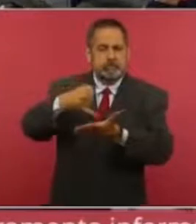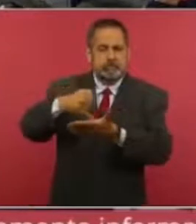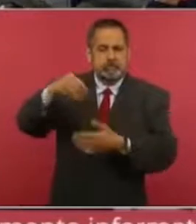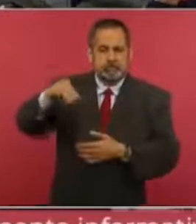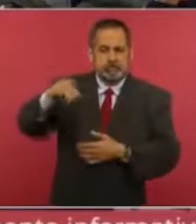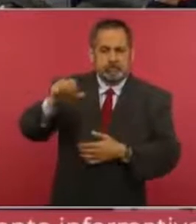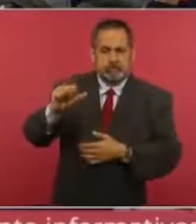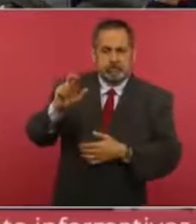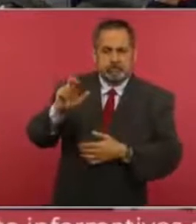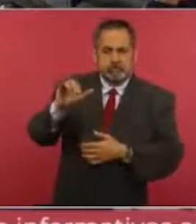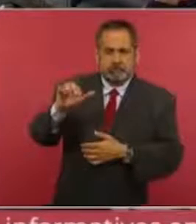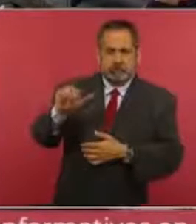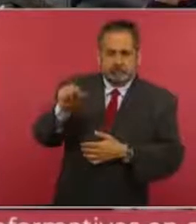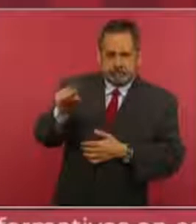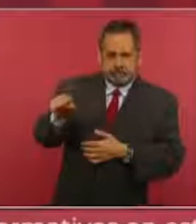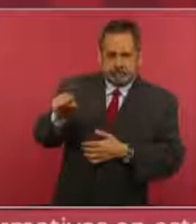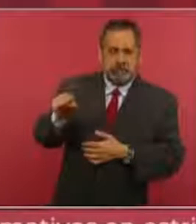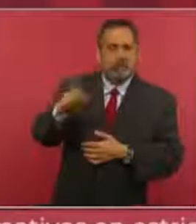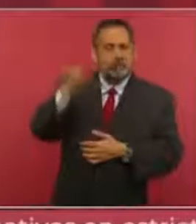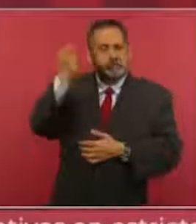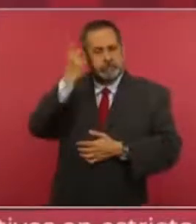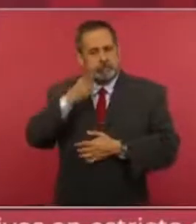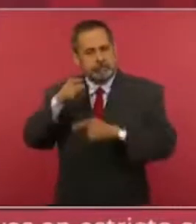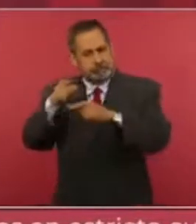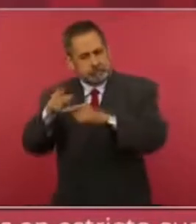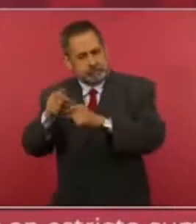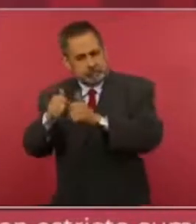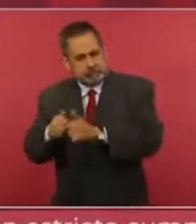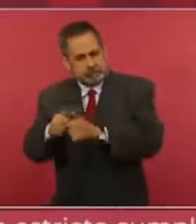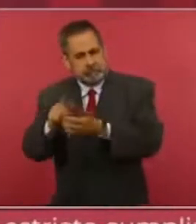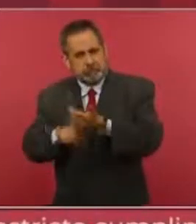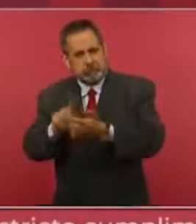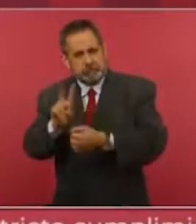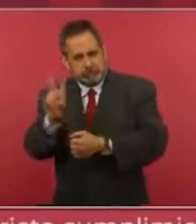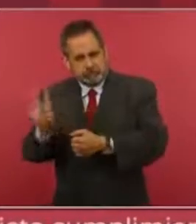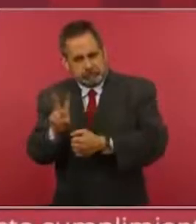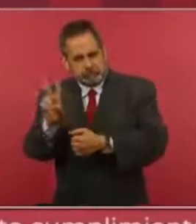Marías. Vamos a dormir allá el viernes